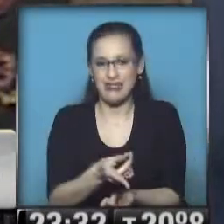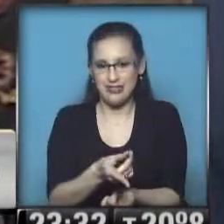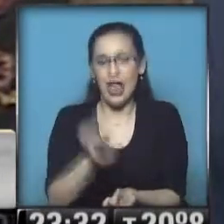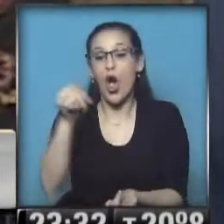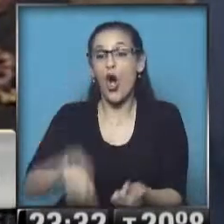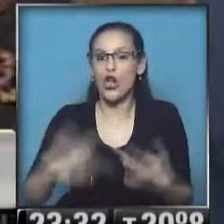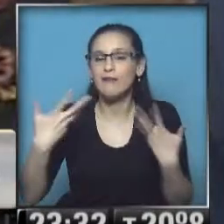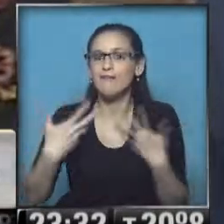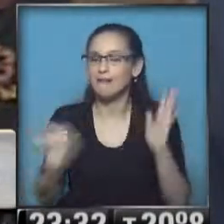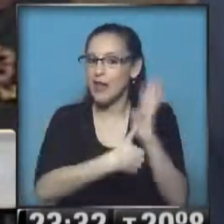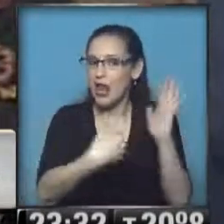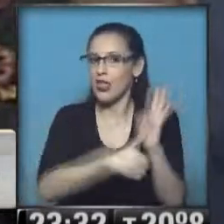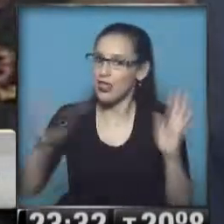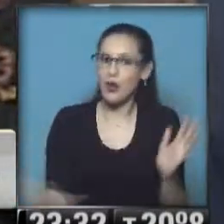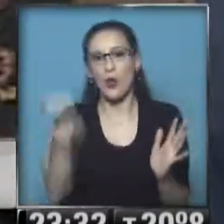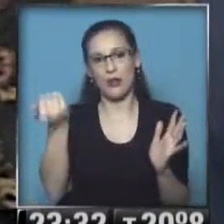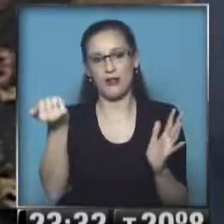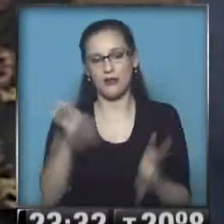identidad.